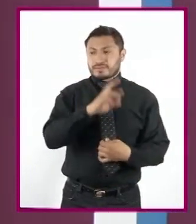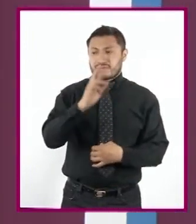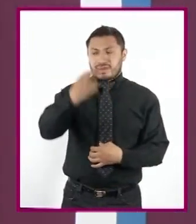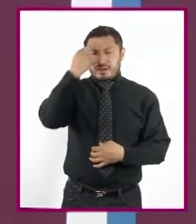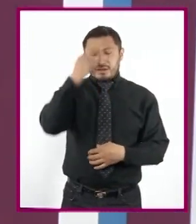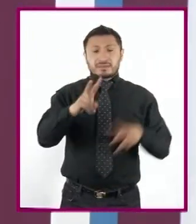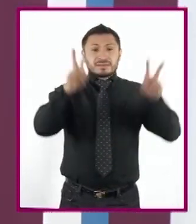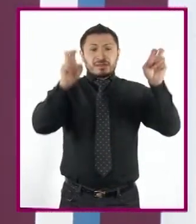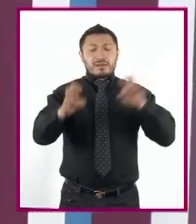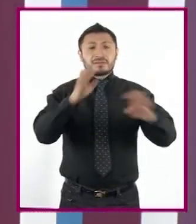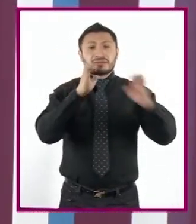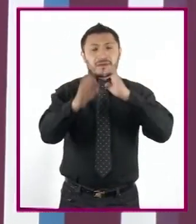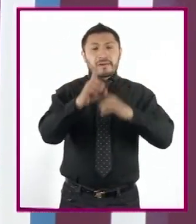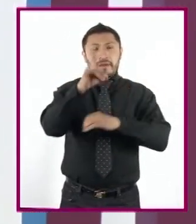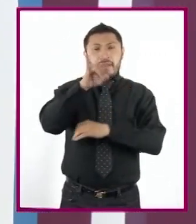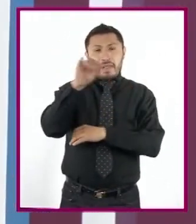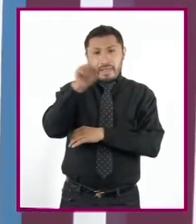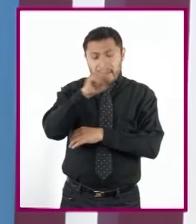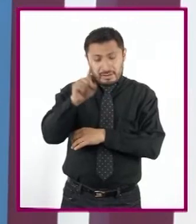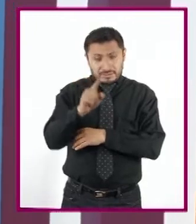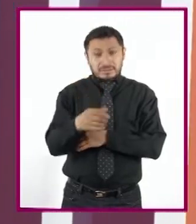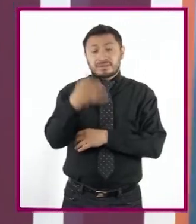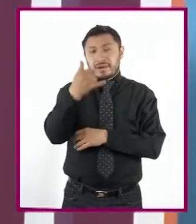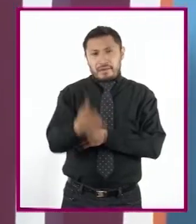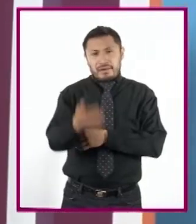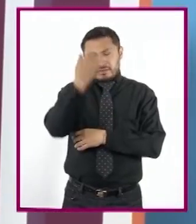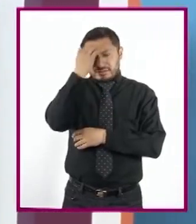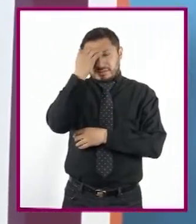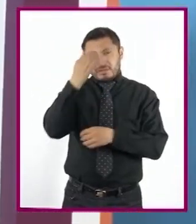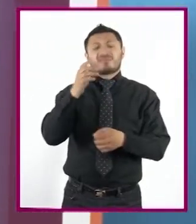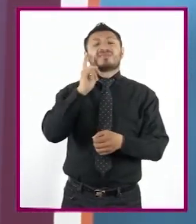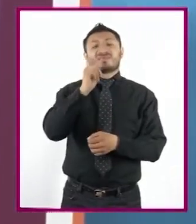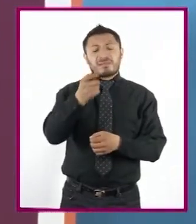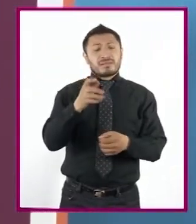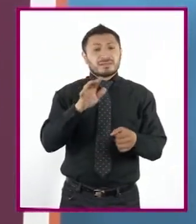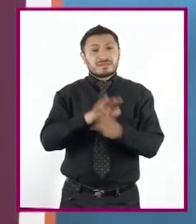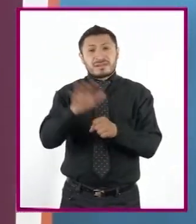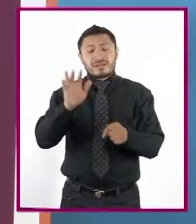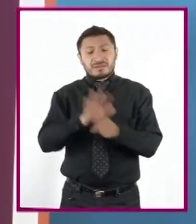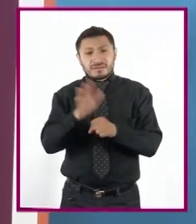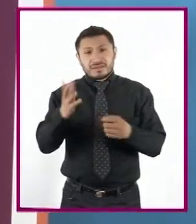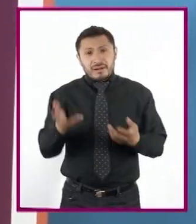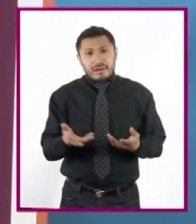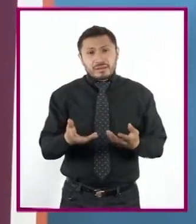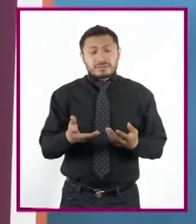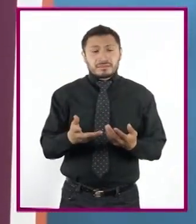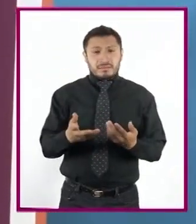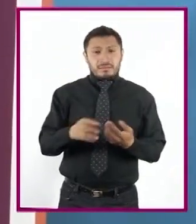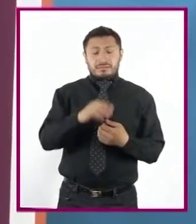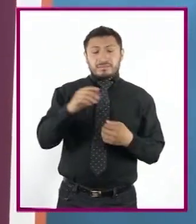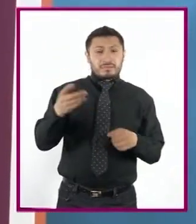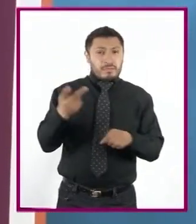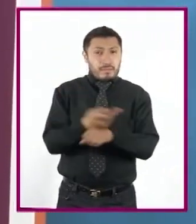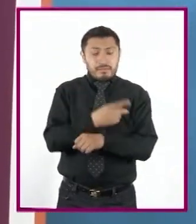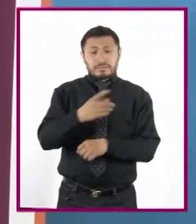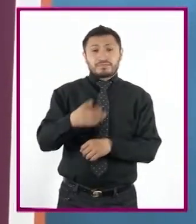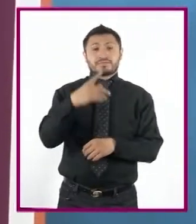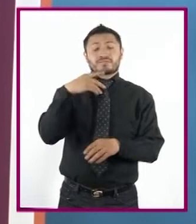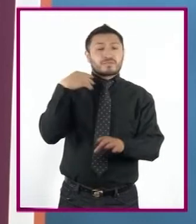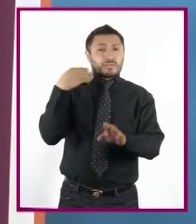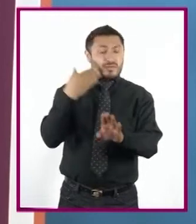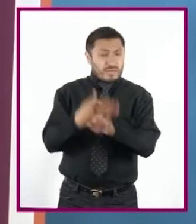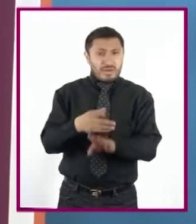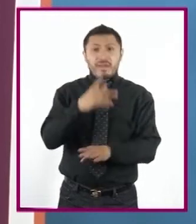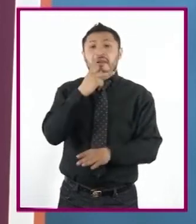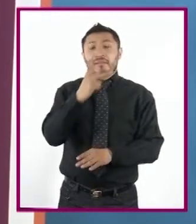el tema de la entrevista Díaz-Creelman y conoceremos qué repercusiones tuvo el incumplimiento de la palabra de Porfirio Díaz.